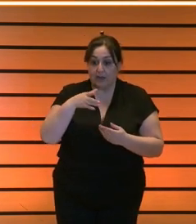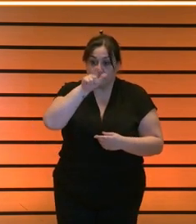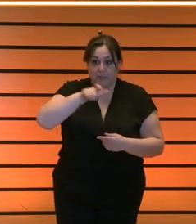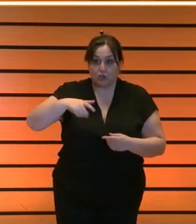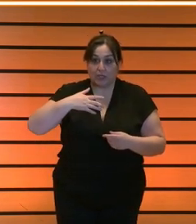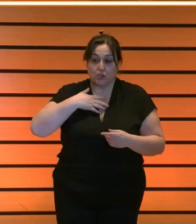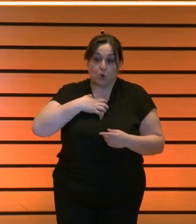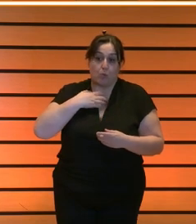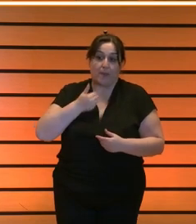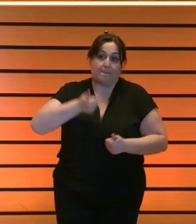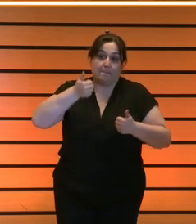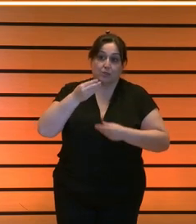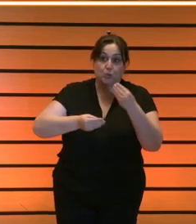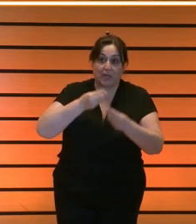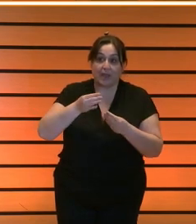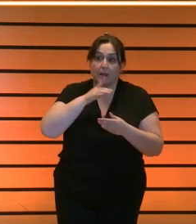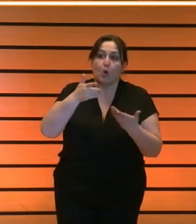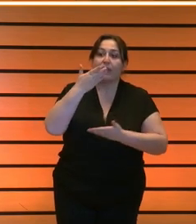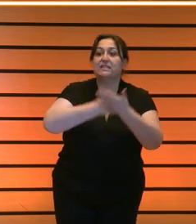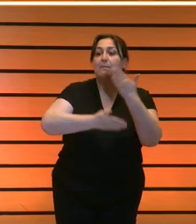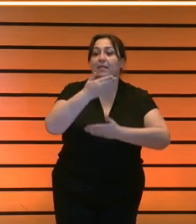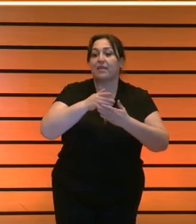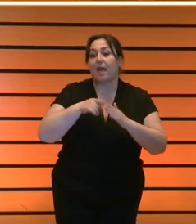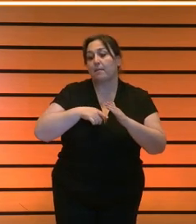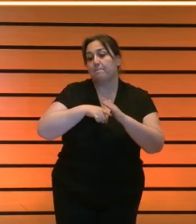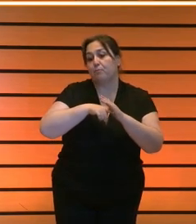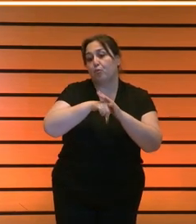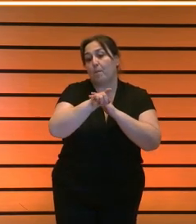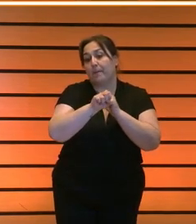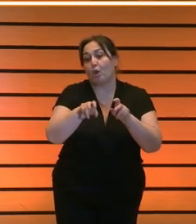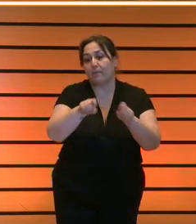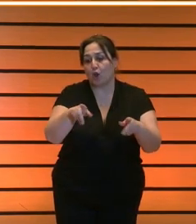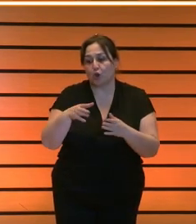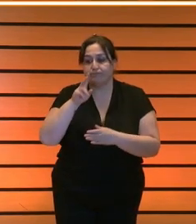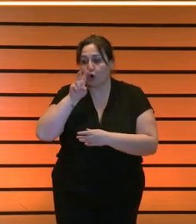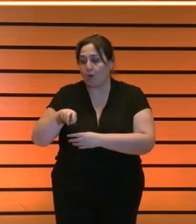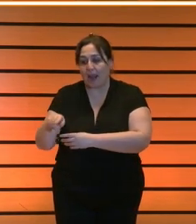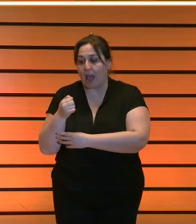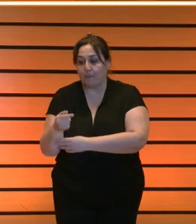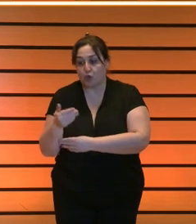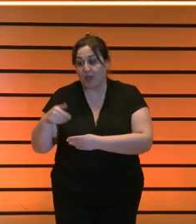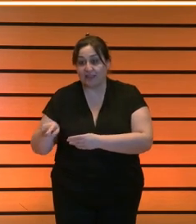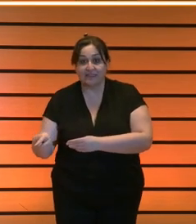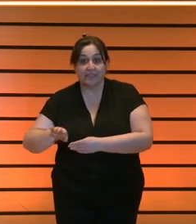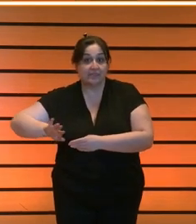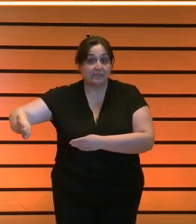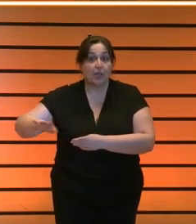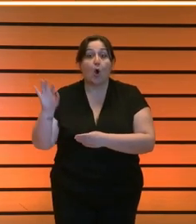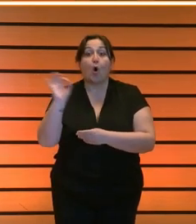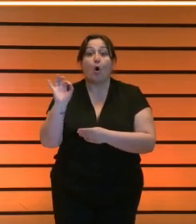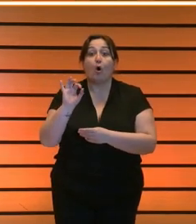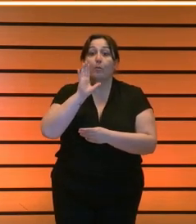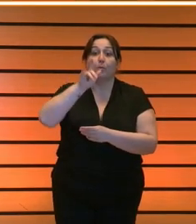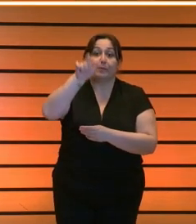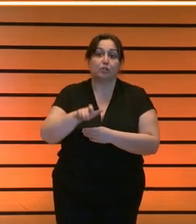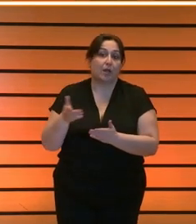bien porque la discapacidad ha avanzado en otra dirección y ya no pueden utilizar ese producto de apoyo y o porque la persona